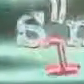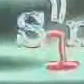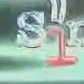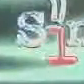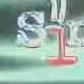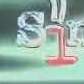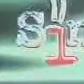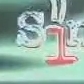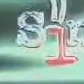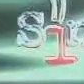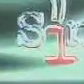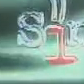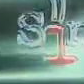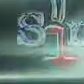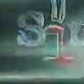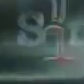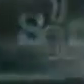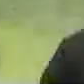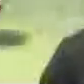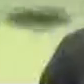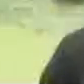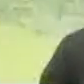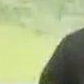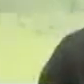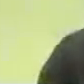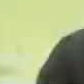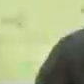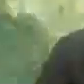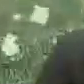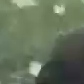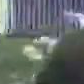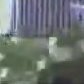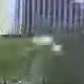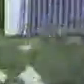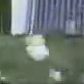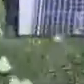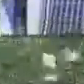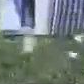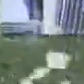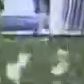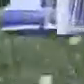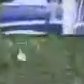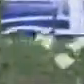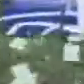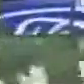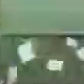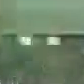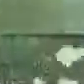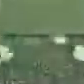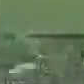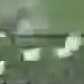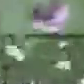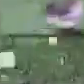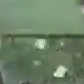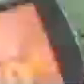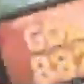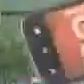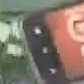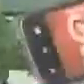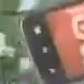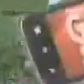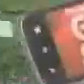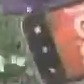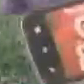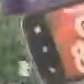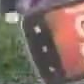Sin rodeos. ¿Quiere usted saber todo lo que sucede en el Campeonato Nacional y las Ligas del Mundo? Envíe la palabra